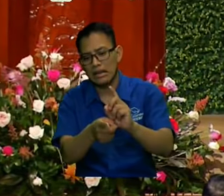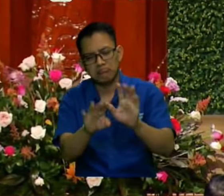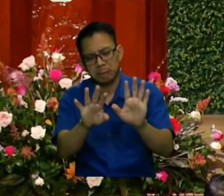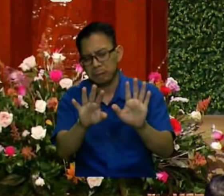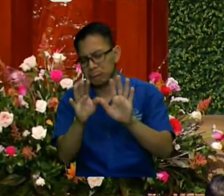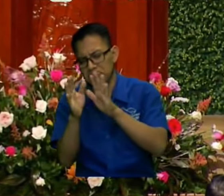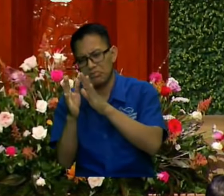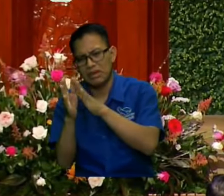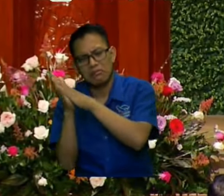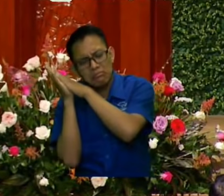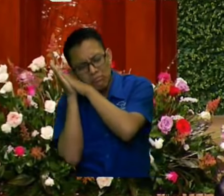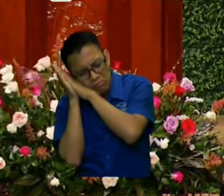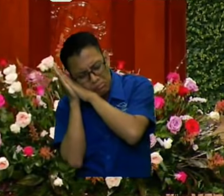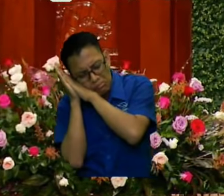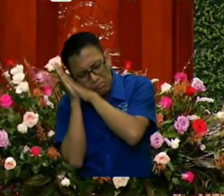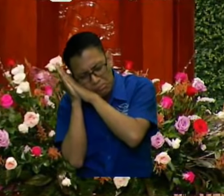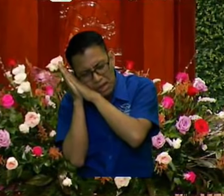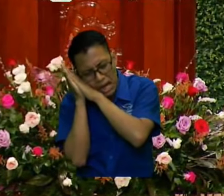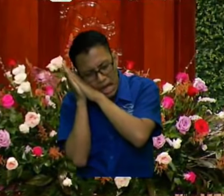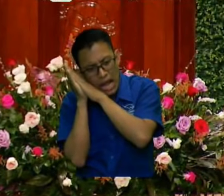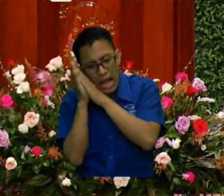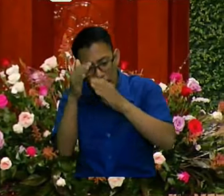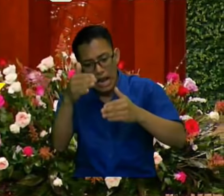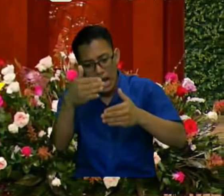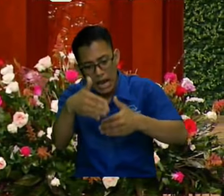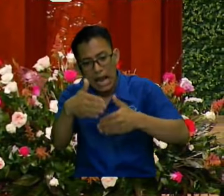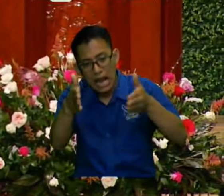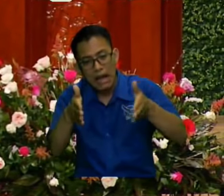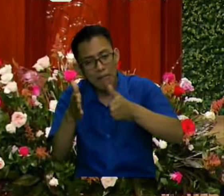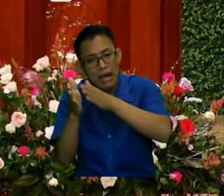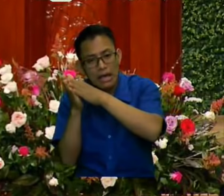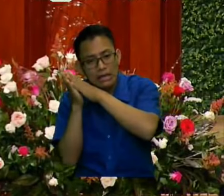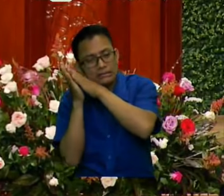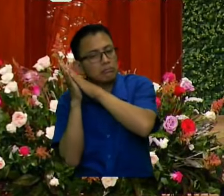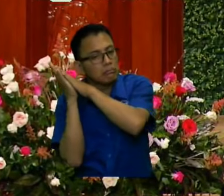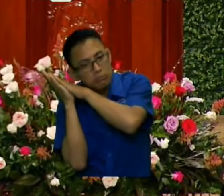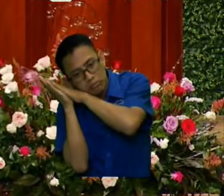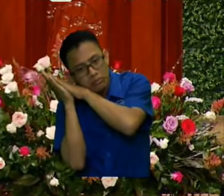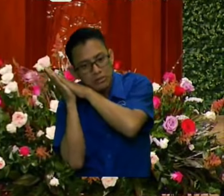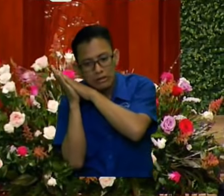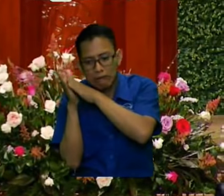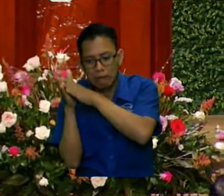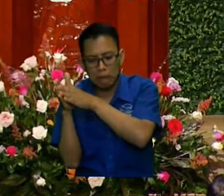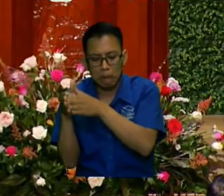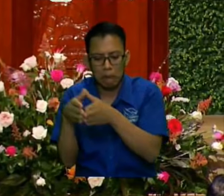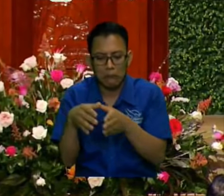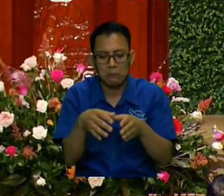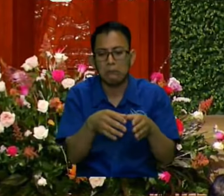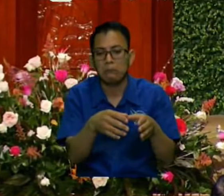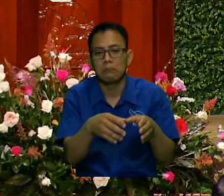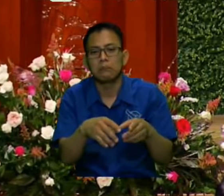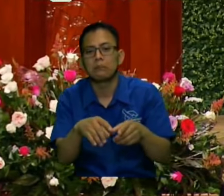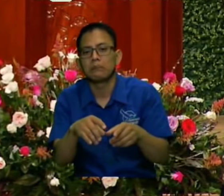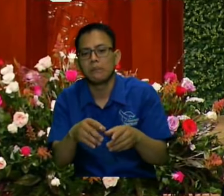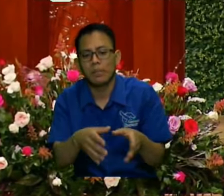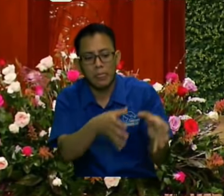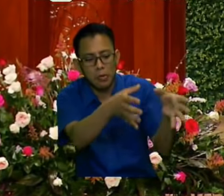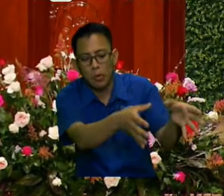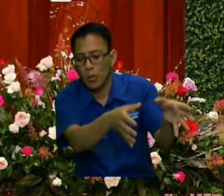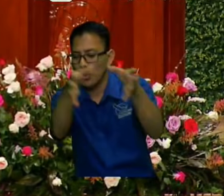Que agarra la forma de uno. No importa si es tiene protuberancias en cualquier parte del